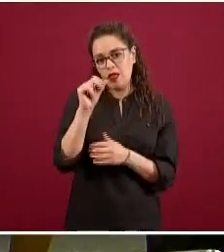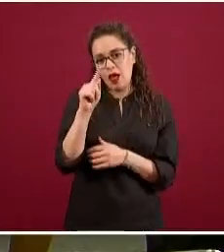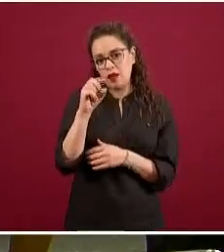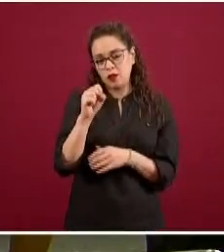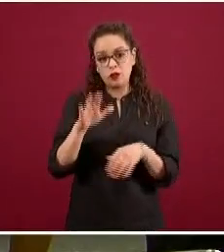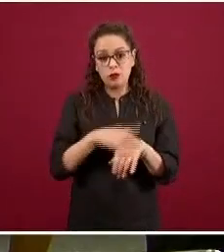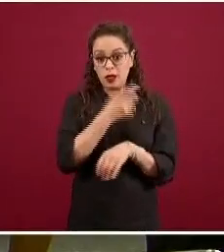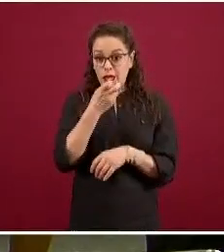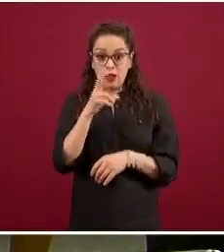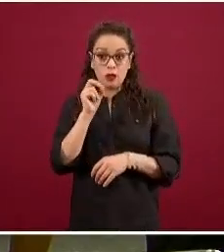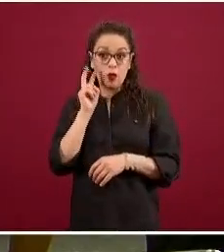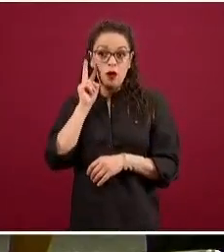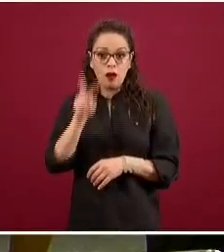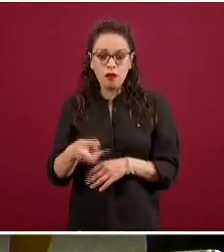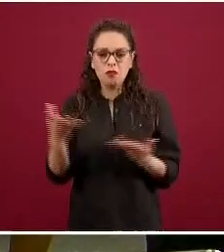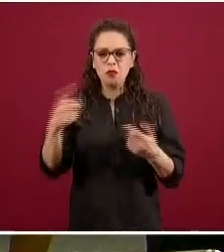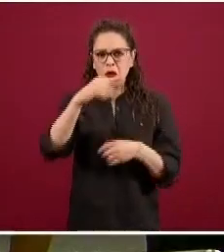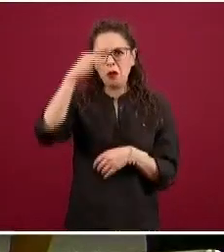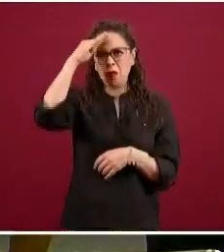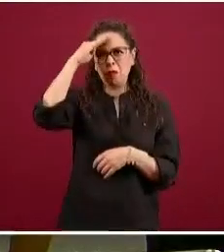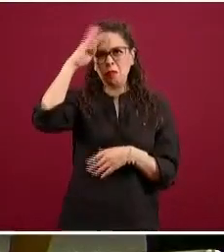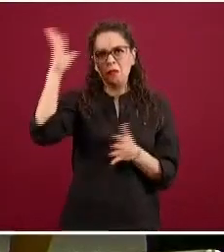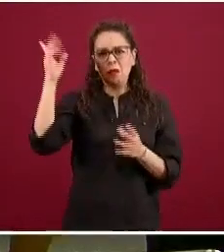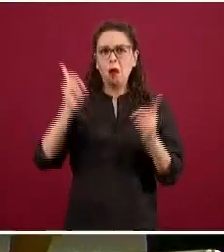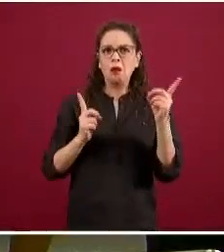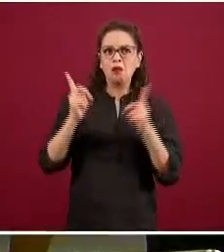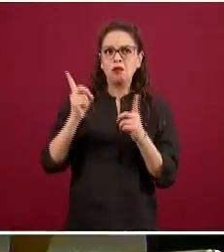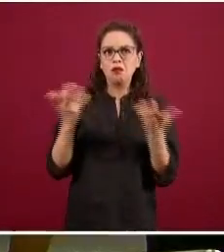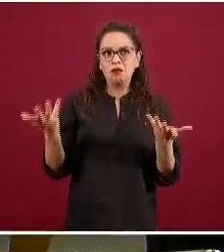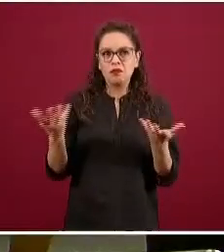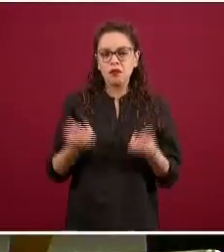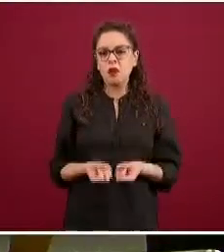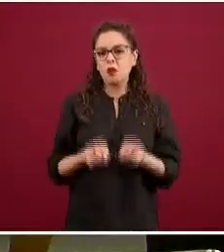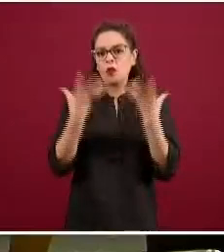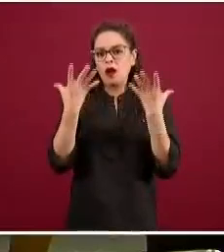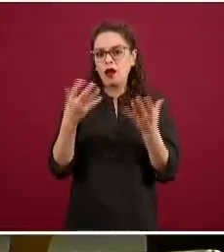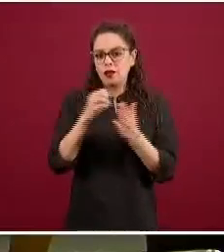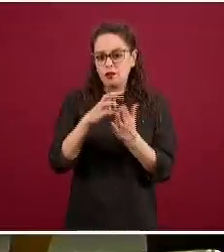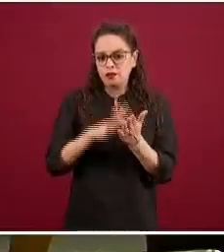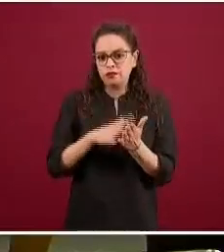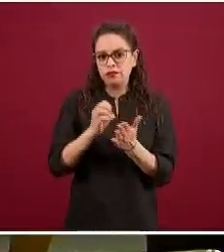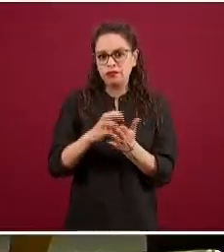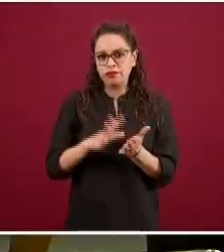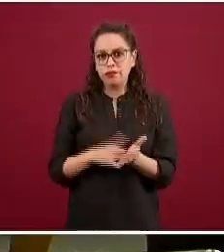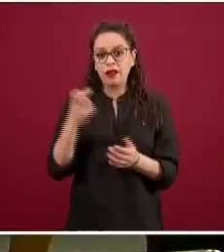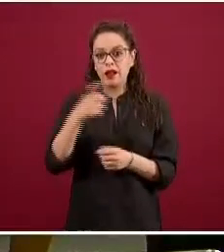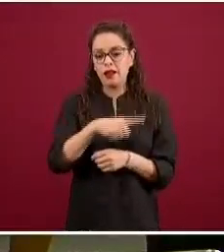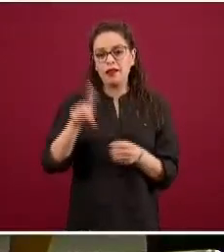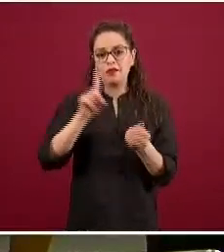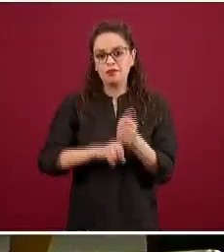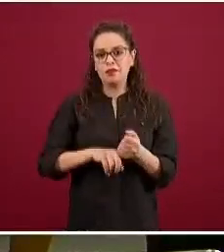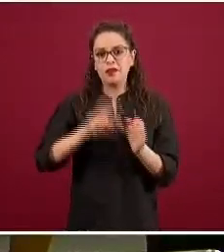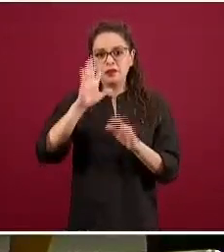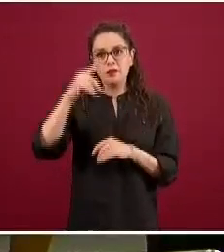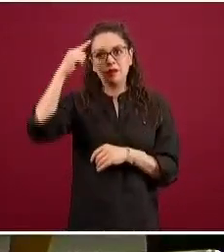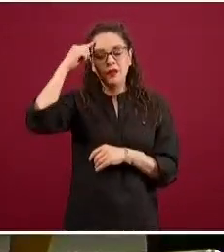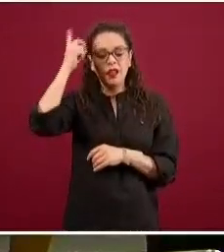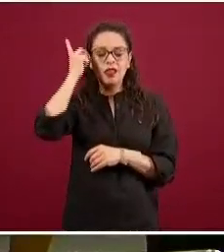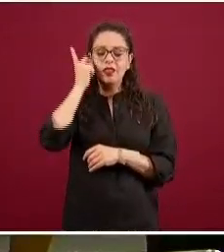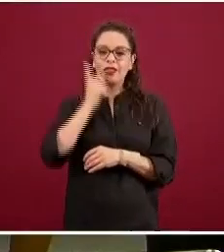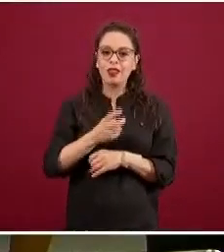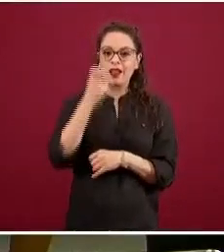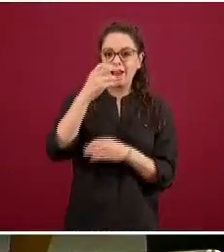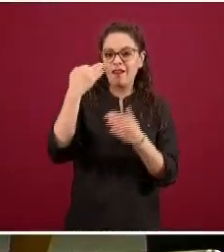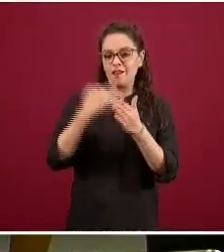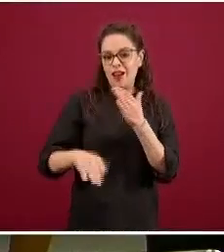queda en un número de casos, uno pierde la noción de la interpretación científica de estos datos y para